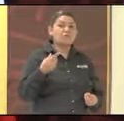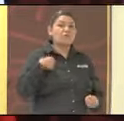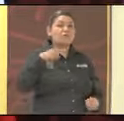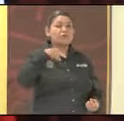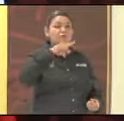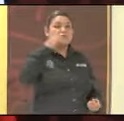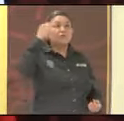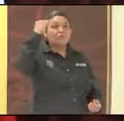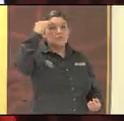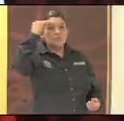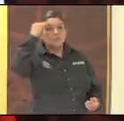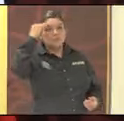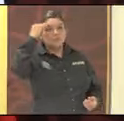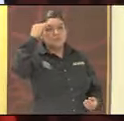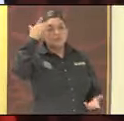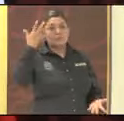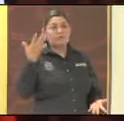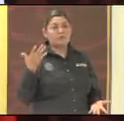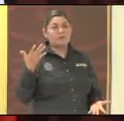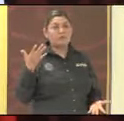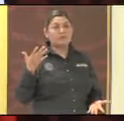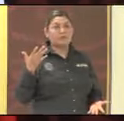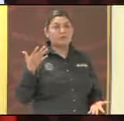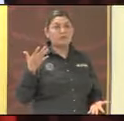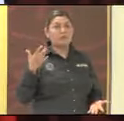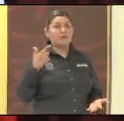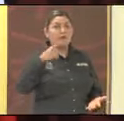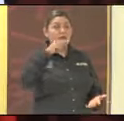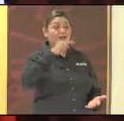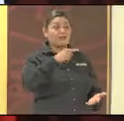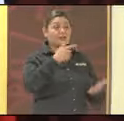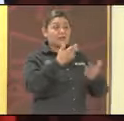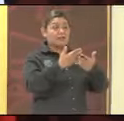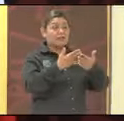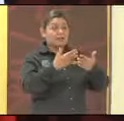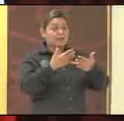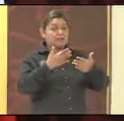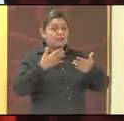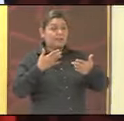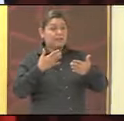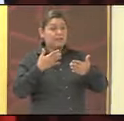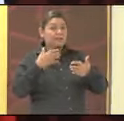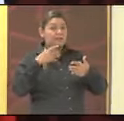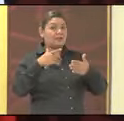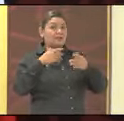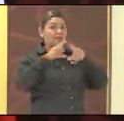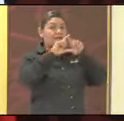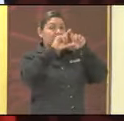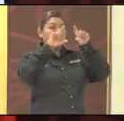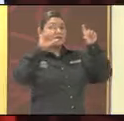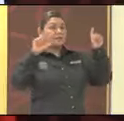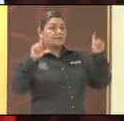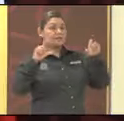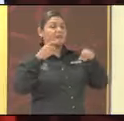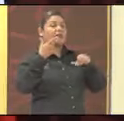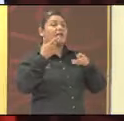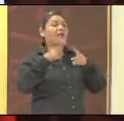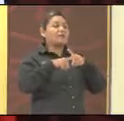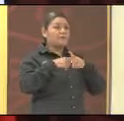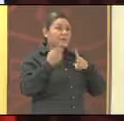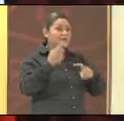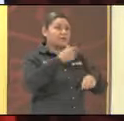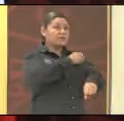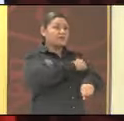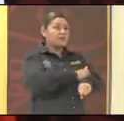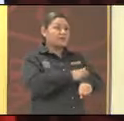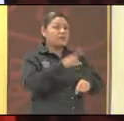dimos cuenta de que pues están corridos desde la señalización donde empieza Altamira y termina Ciudad